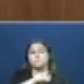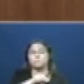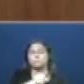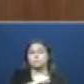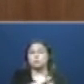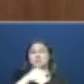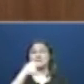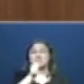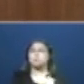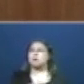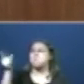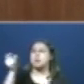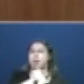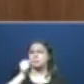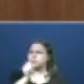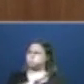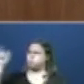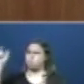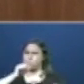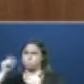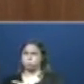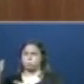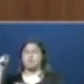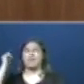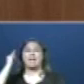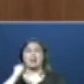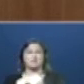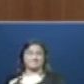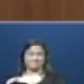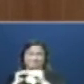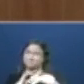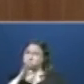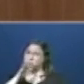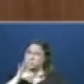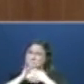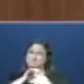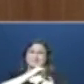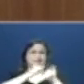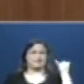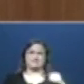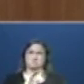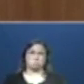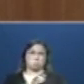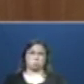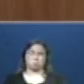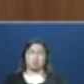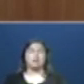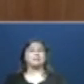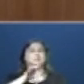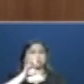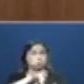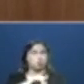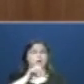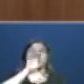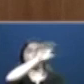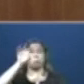men 8721 dato más asociado a la crisis que igualmente Se ha producido en otras 11 comunidades